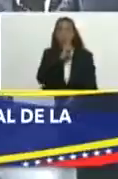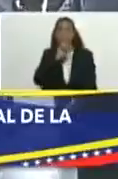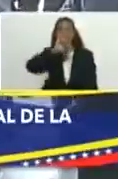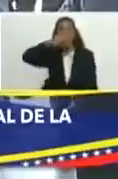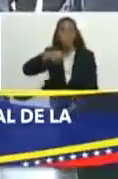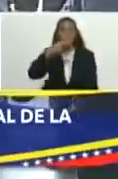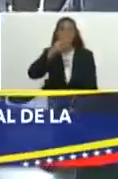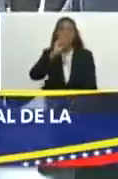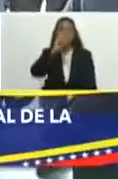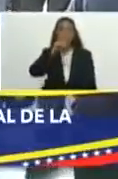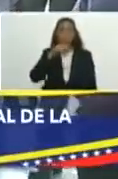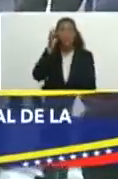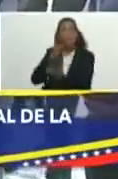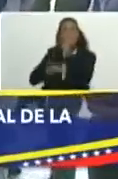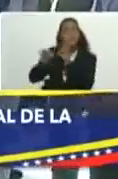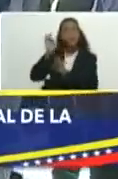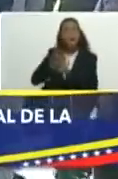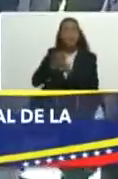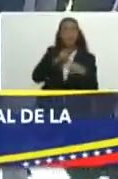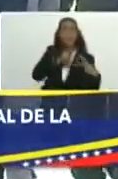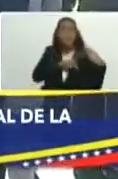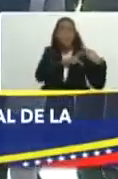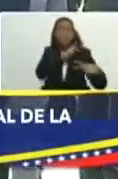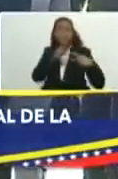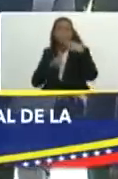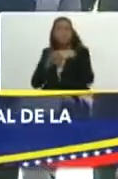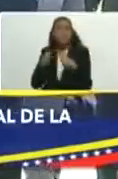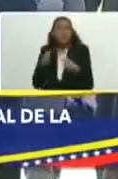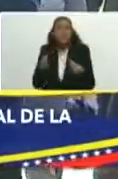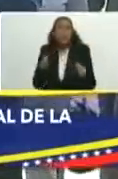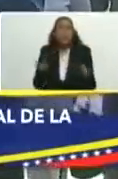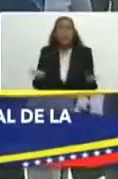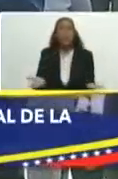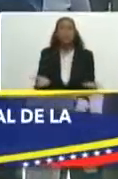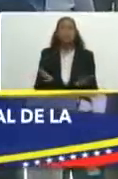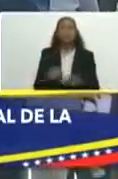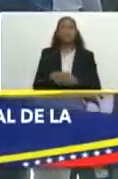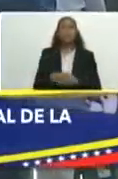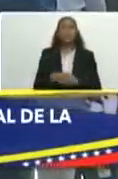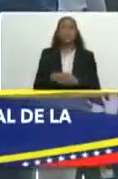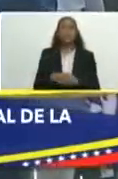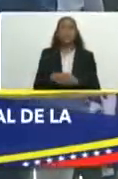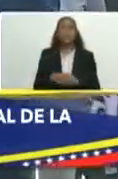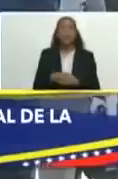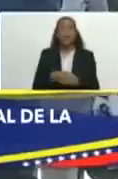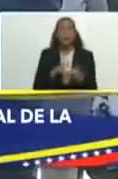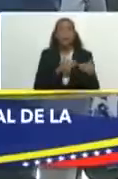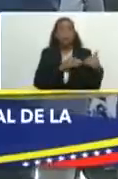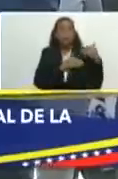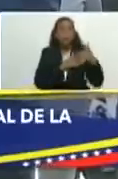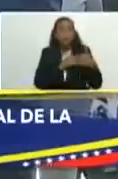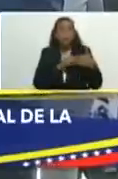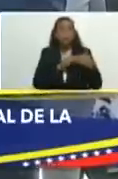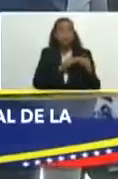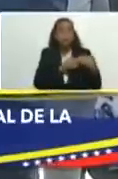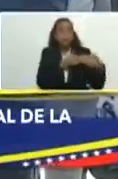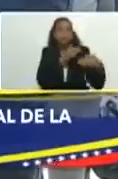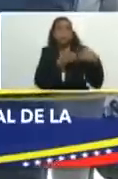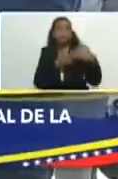John, explicándonos todo el proceso que nos lleva en la primera fase.